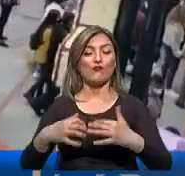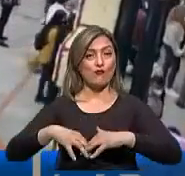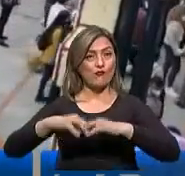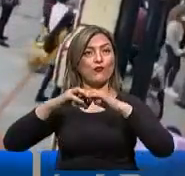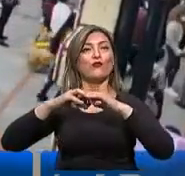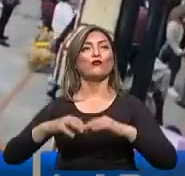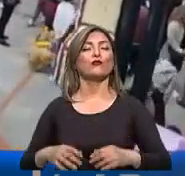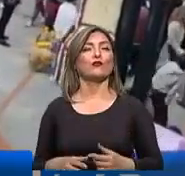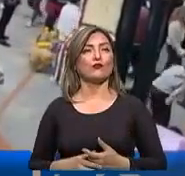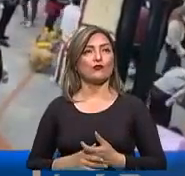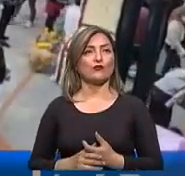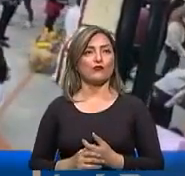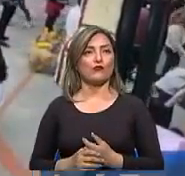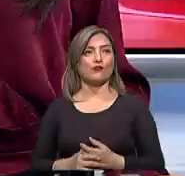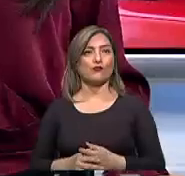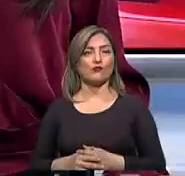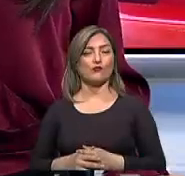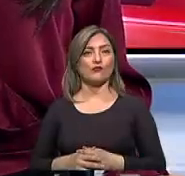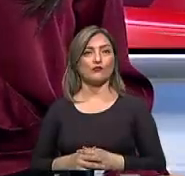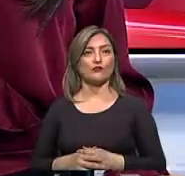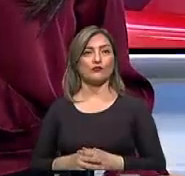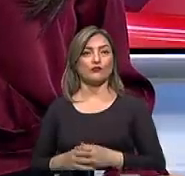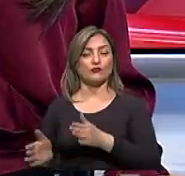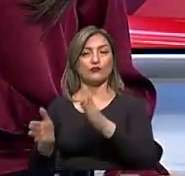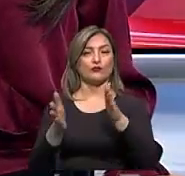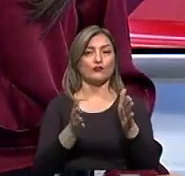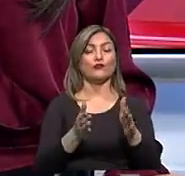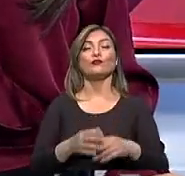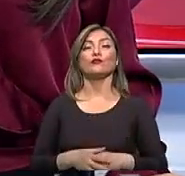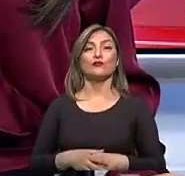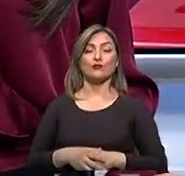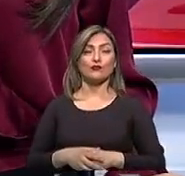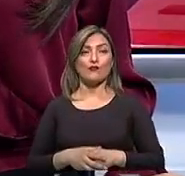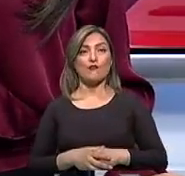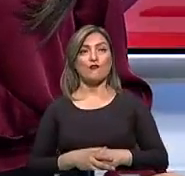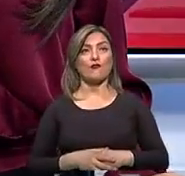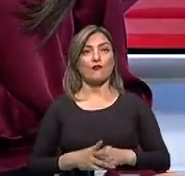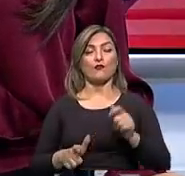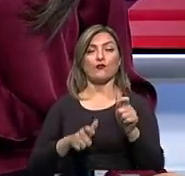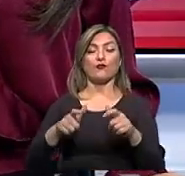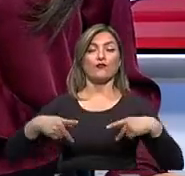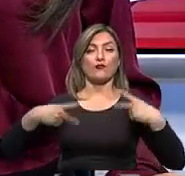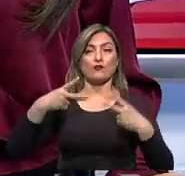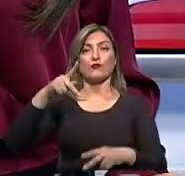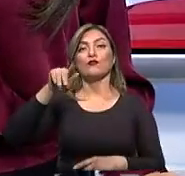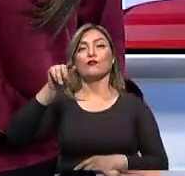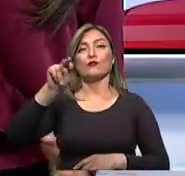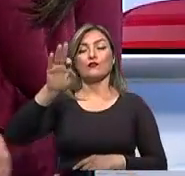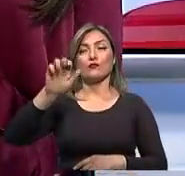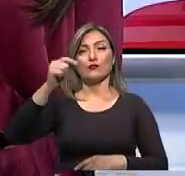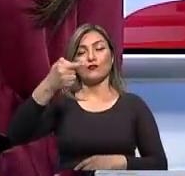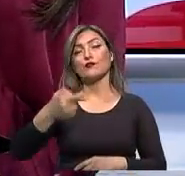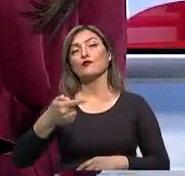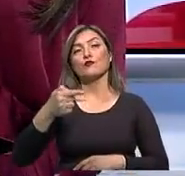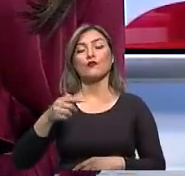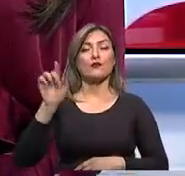economía. Andrea Samaniego, 24 horas. Cambiamos de tema y les contamos que habitantes de Pintaje, en el suroriente de Quito, dieron